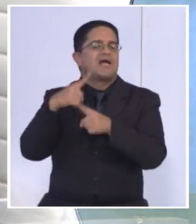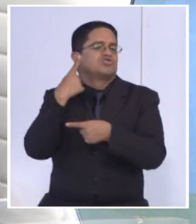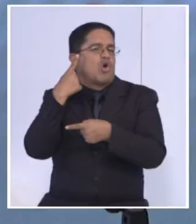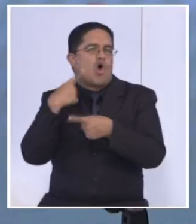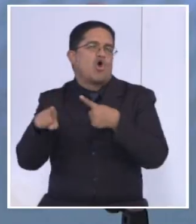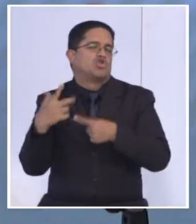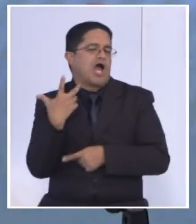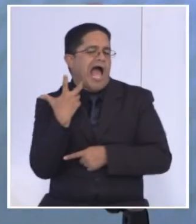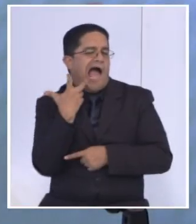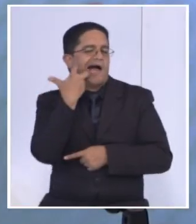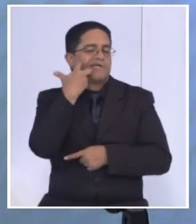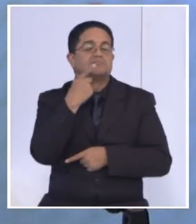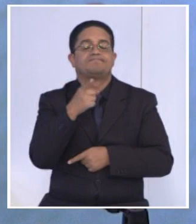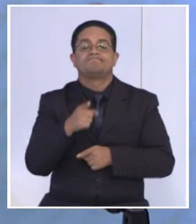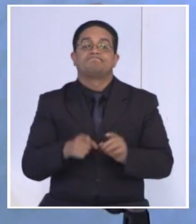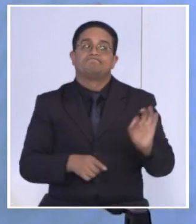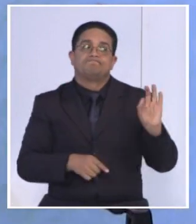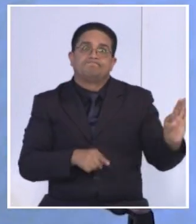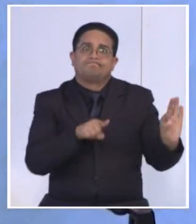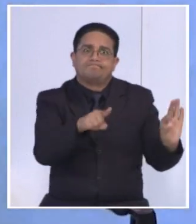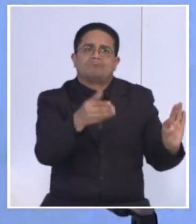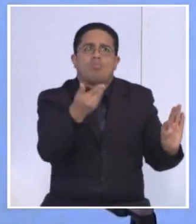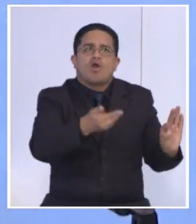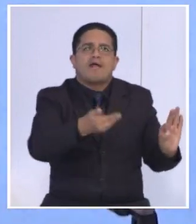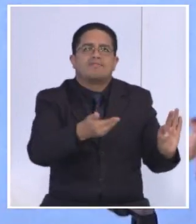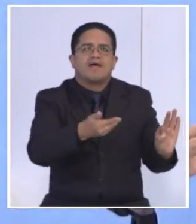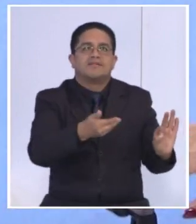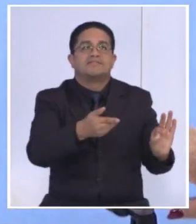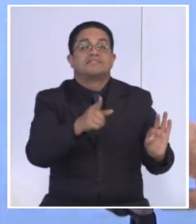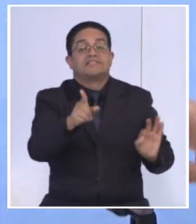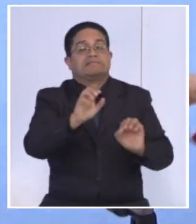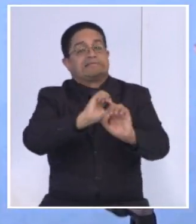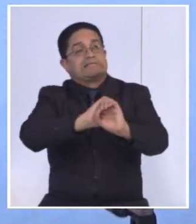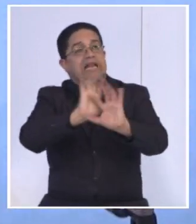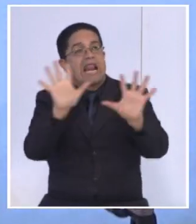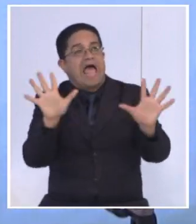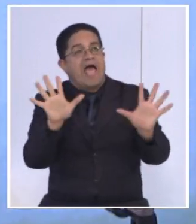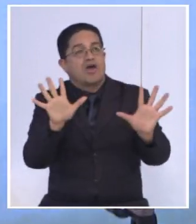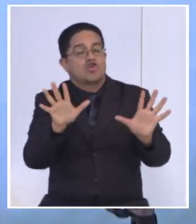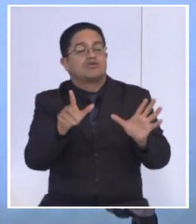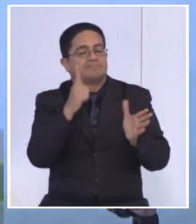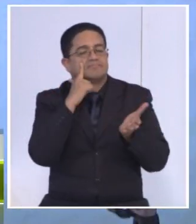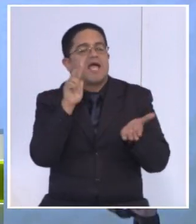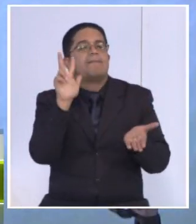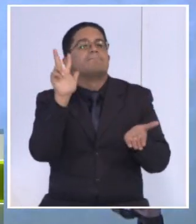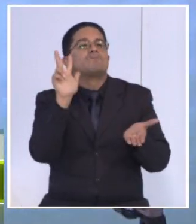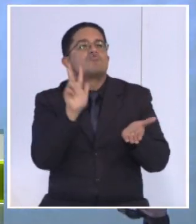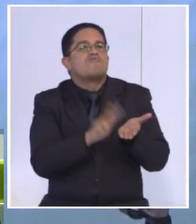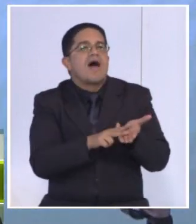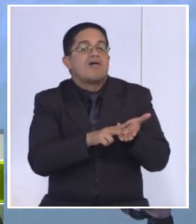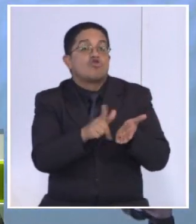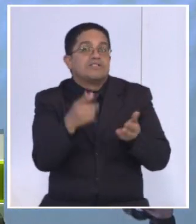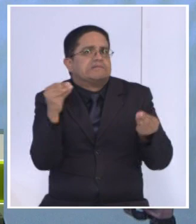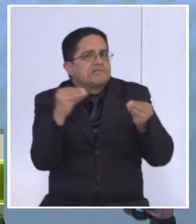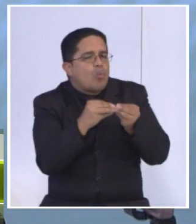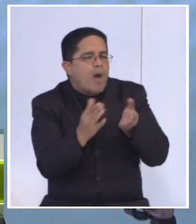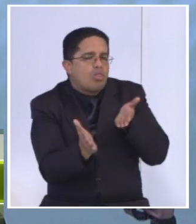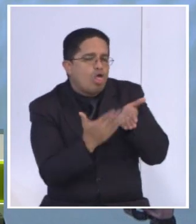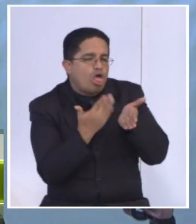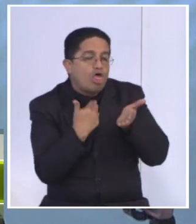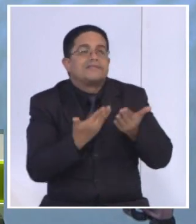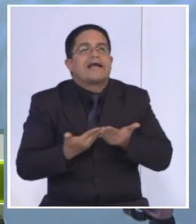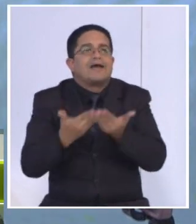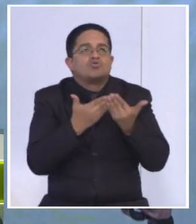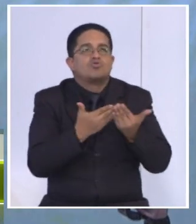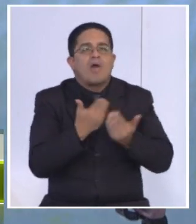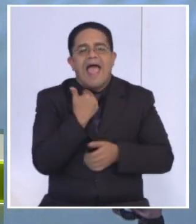supuesto. Correcto, eso es importante y sobre todo bien claro, validado y relatado en la literatura. O sea, esto no es algo